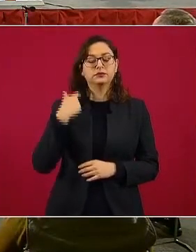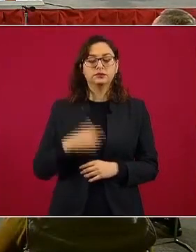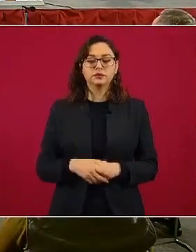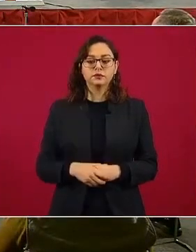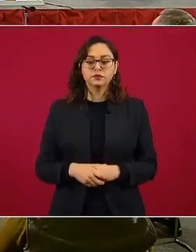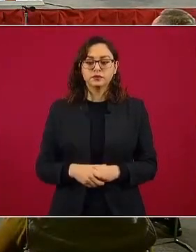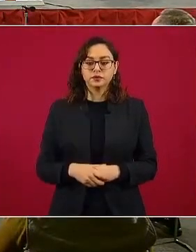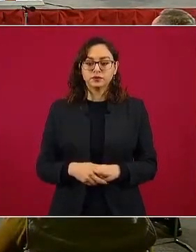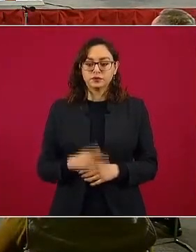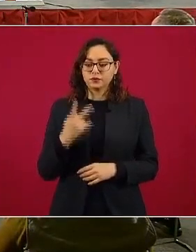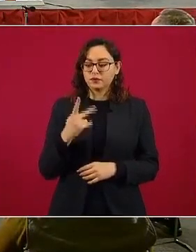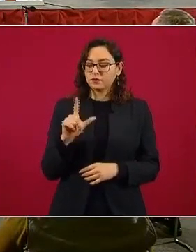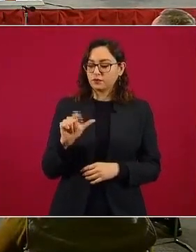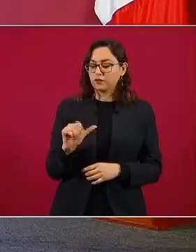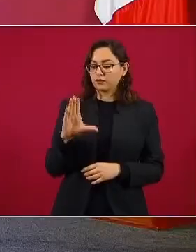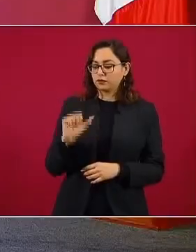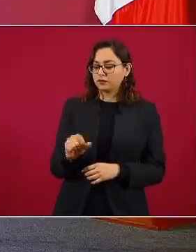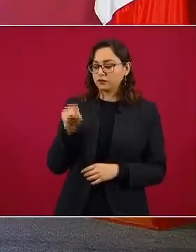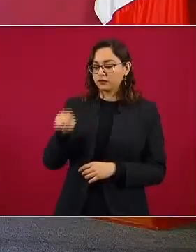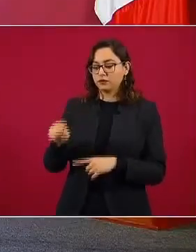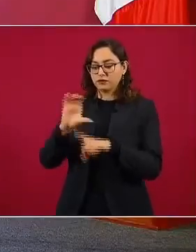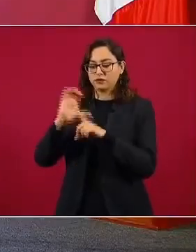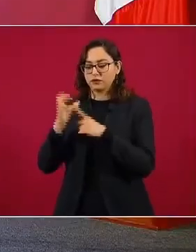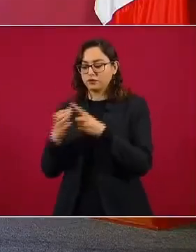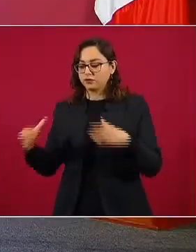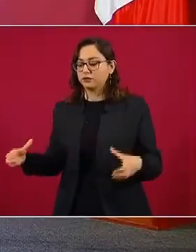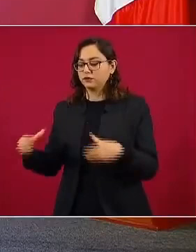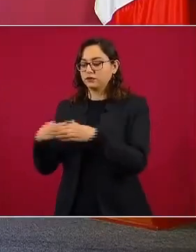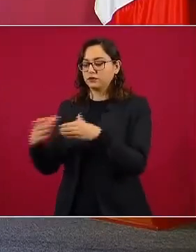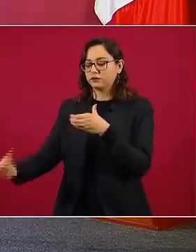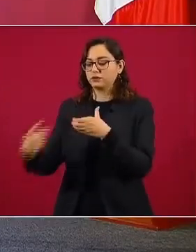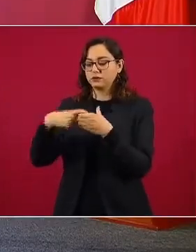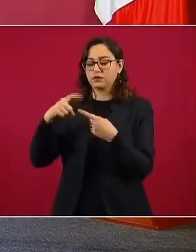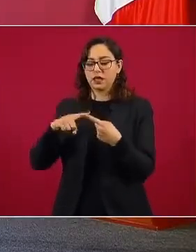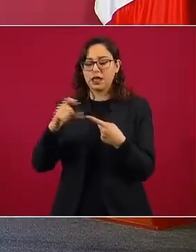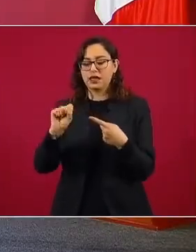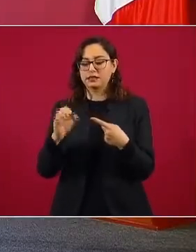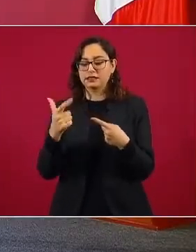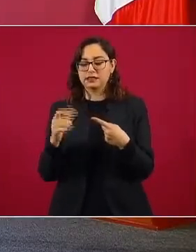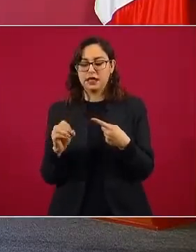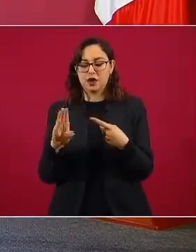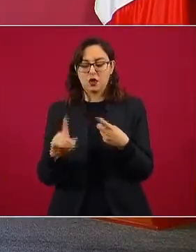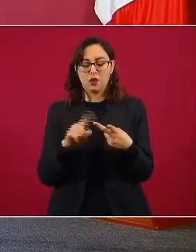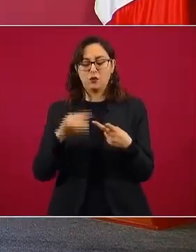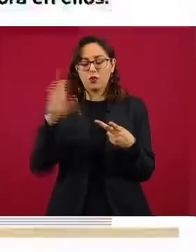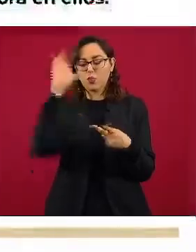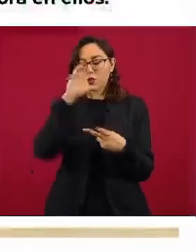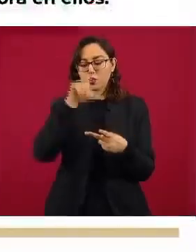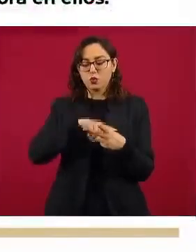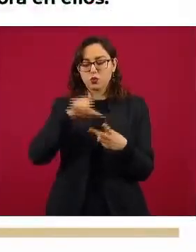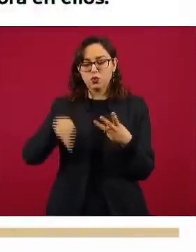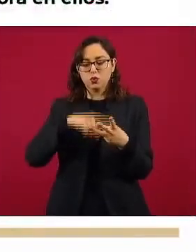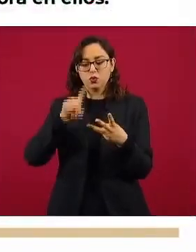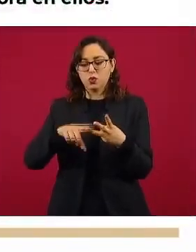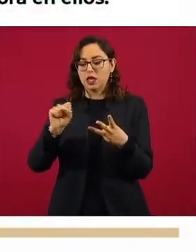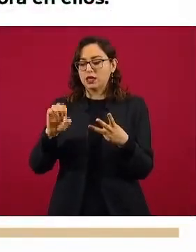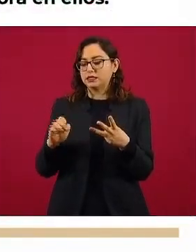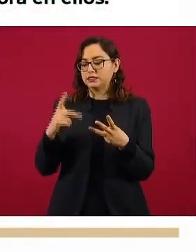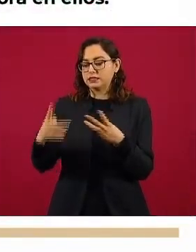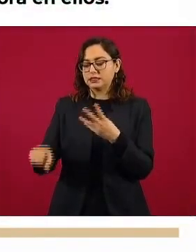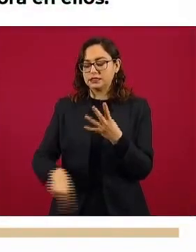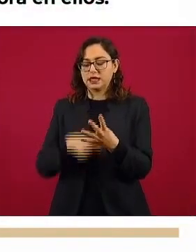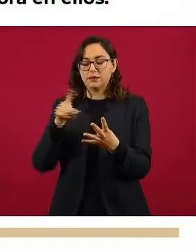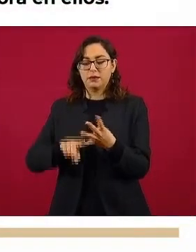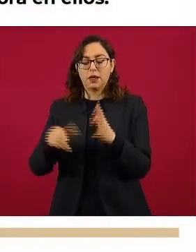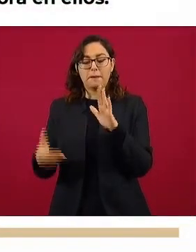la Condecoración, un consejo que está integrado por la Secretaría de Gobernación, la Secretaría de Cultura, la Secretaría de Educación Pública, además de las mesas